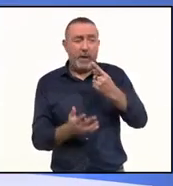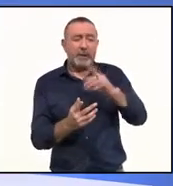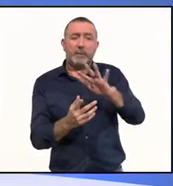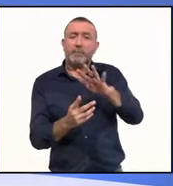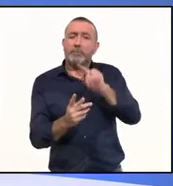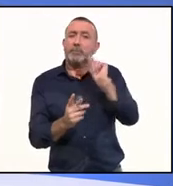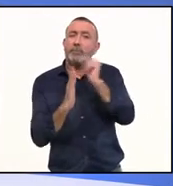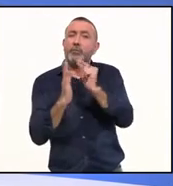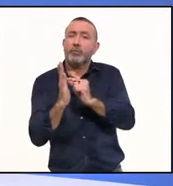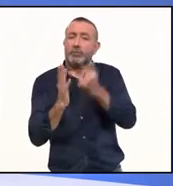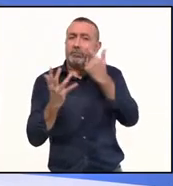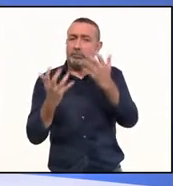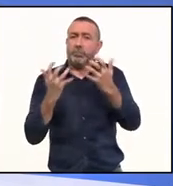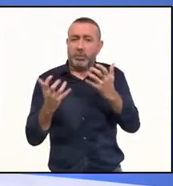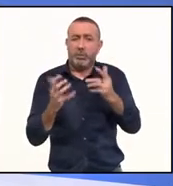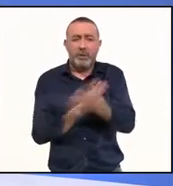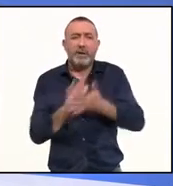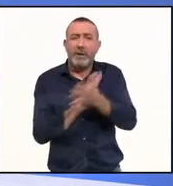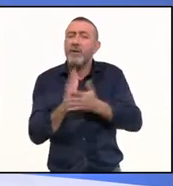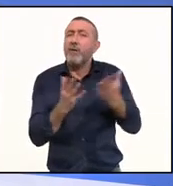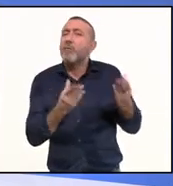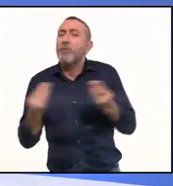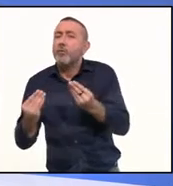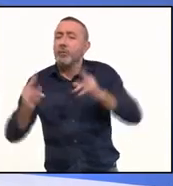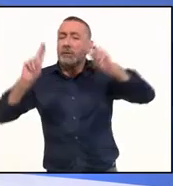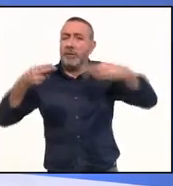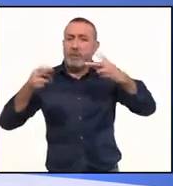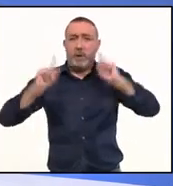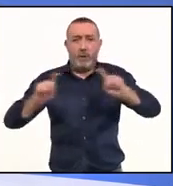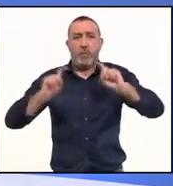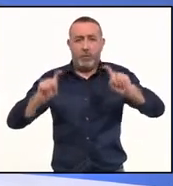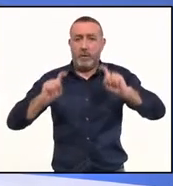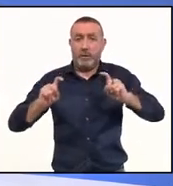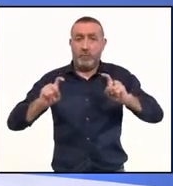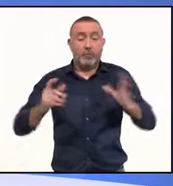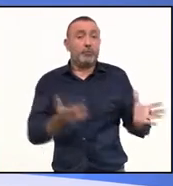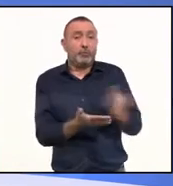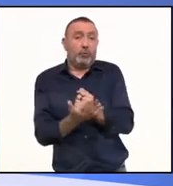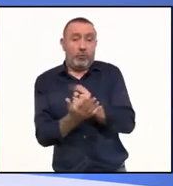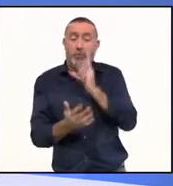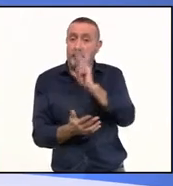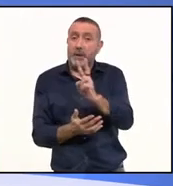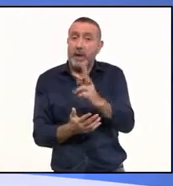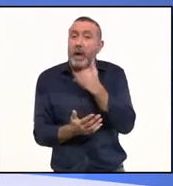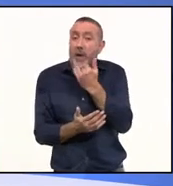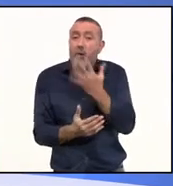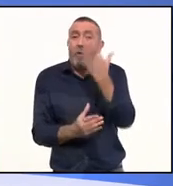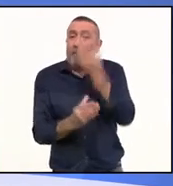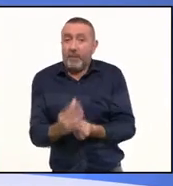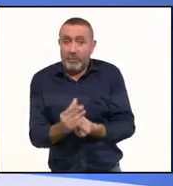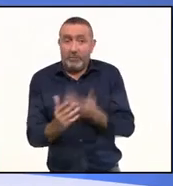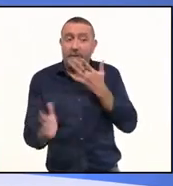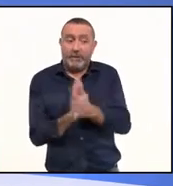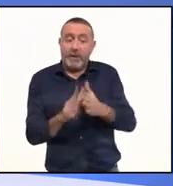primero estamos hablando mucho mucho mucho mucho de la educación todo apunta a que algo está fallando en lo que es los que vienen por